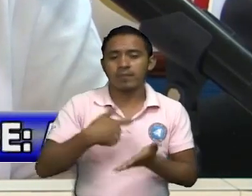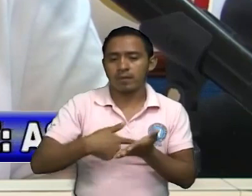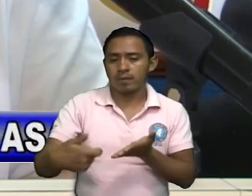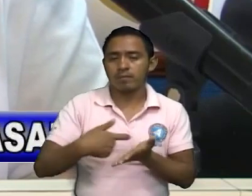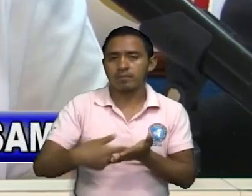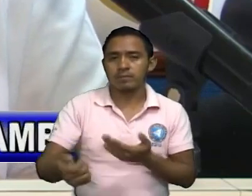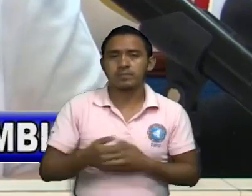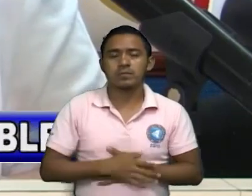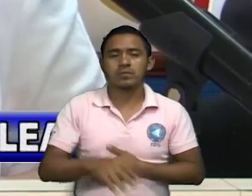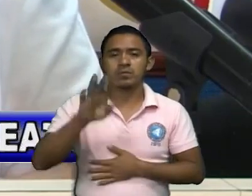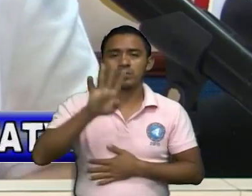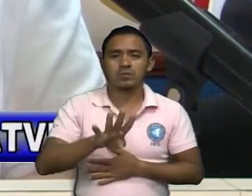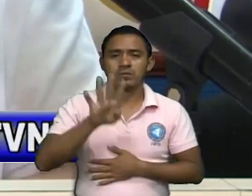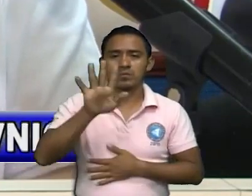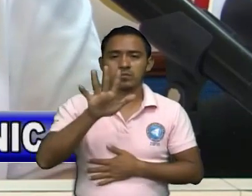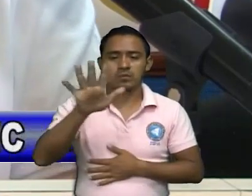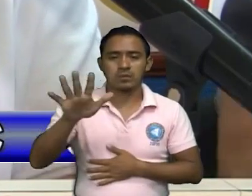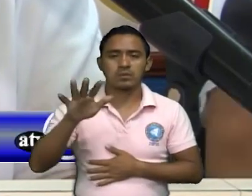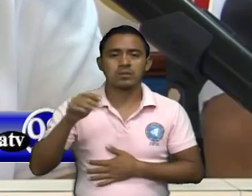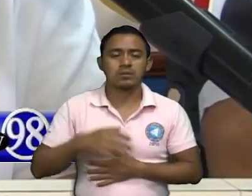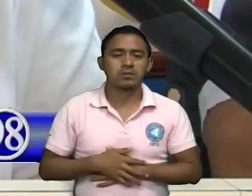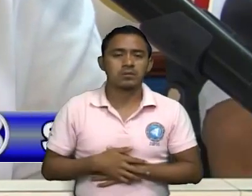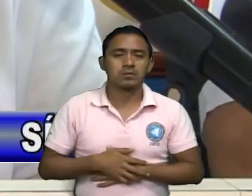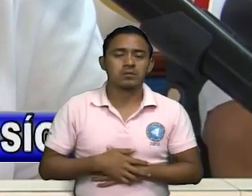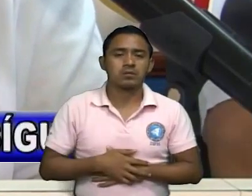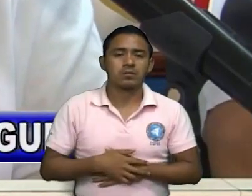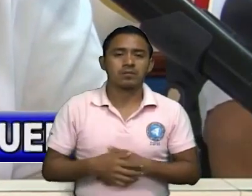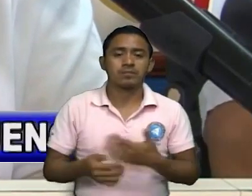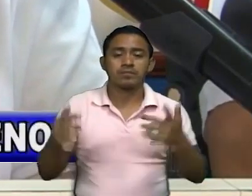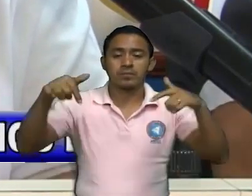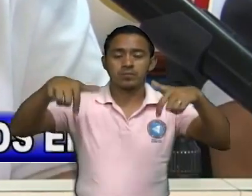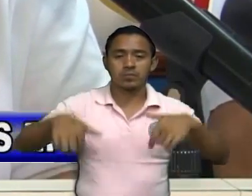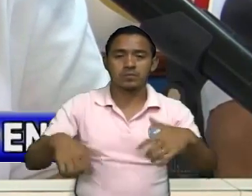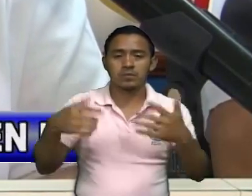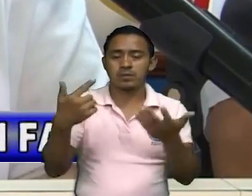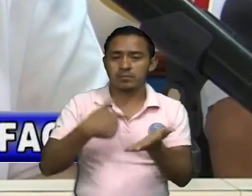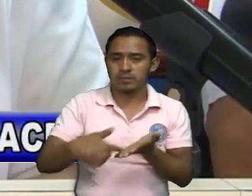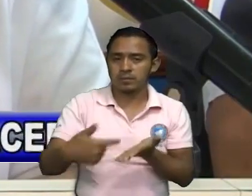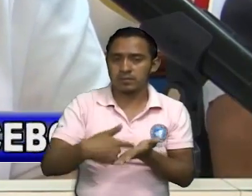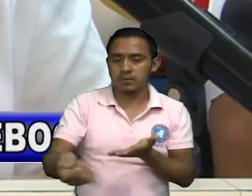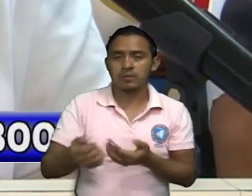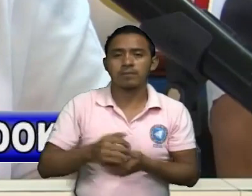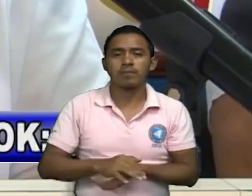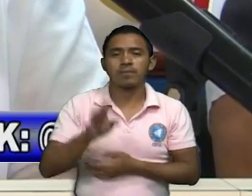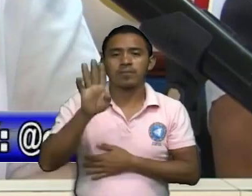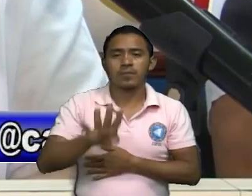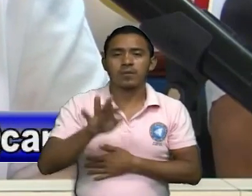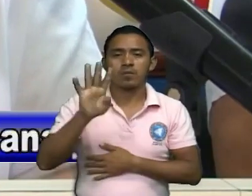459.50. Hoy tenemos que gastar